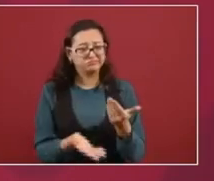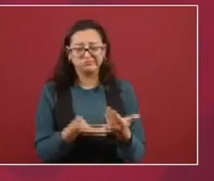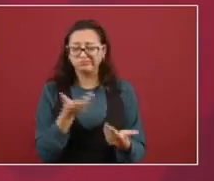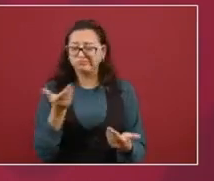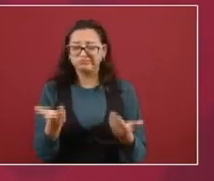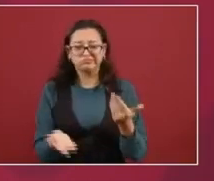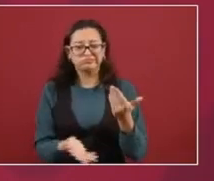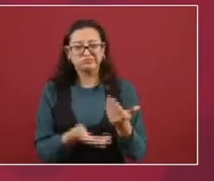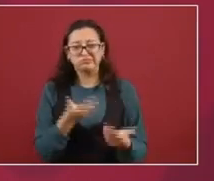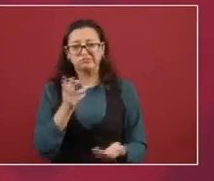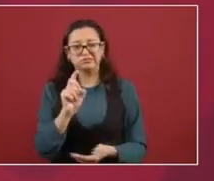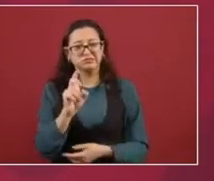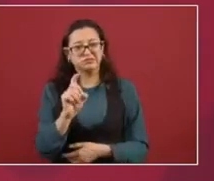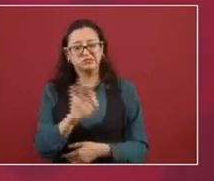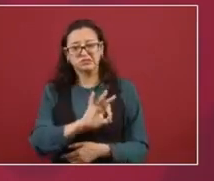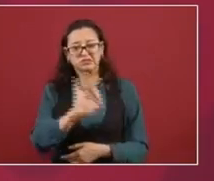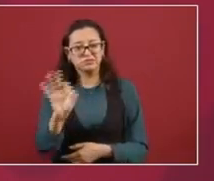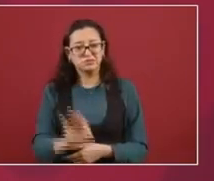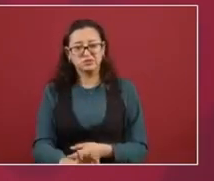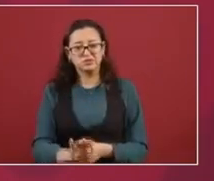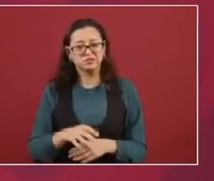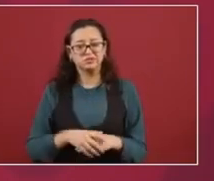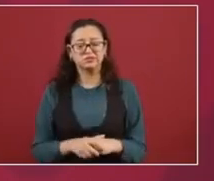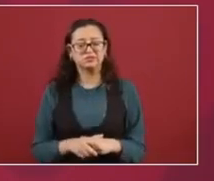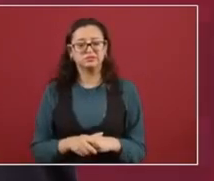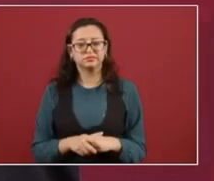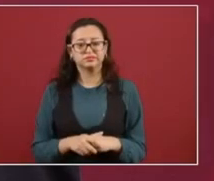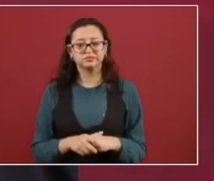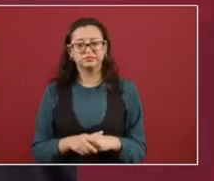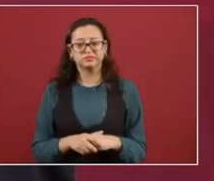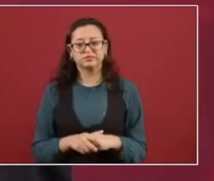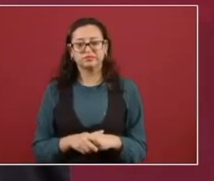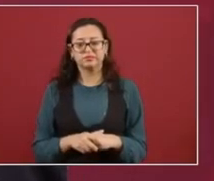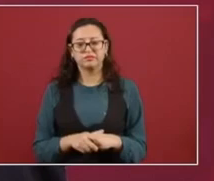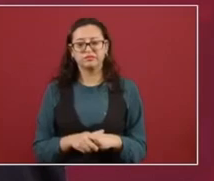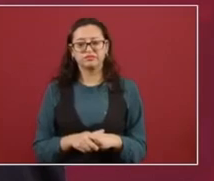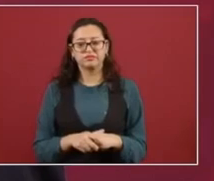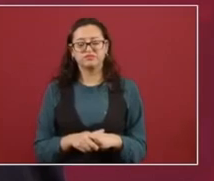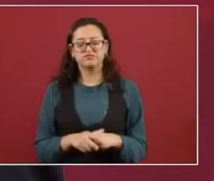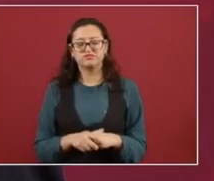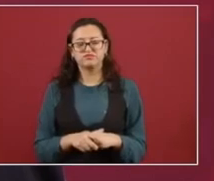reducidas de gasolinas, muy